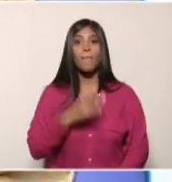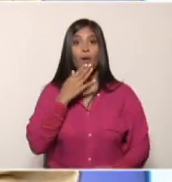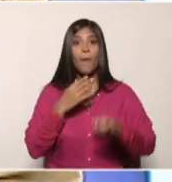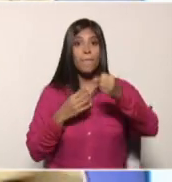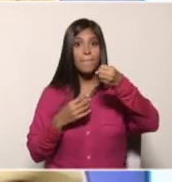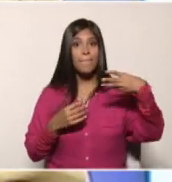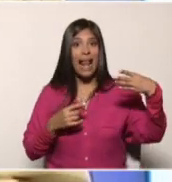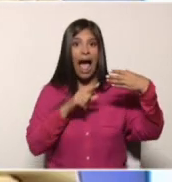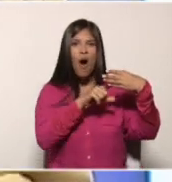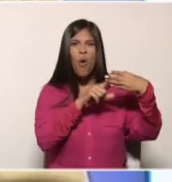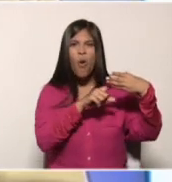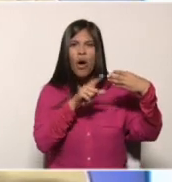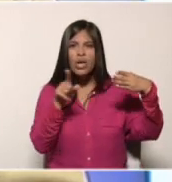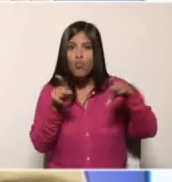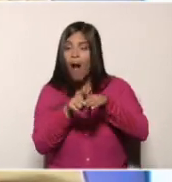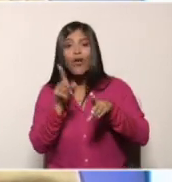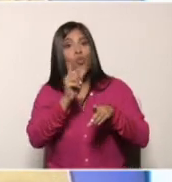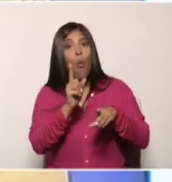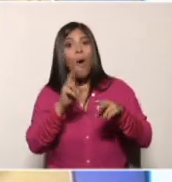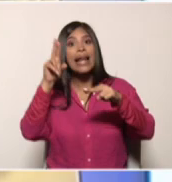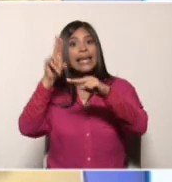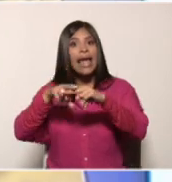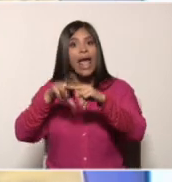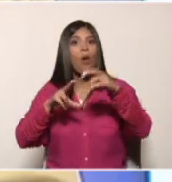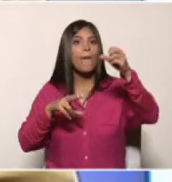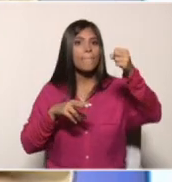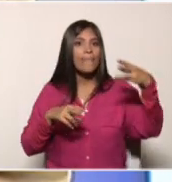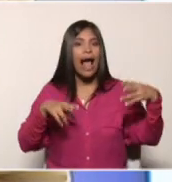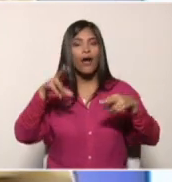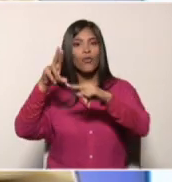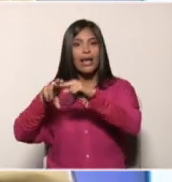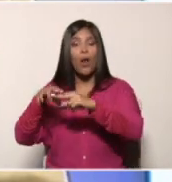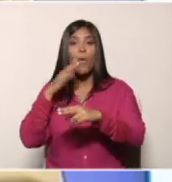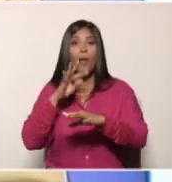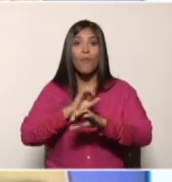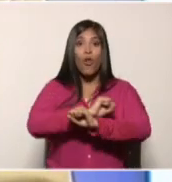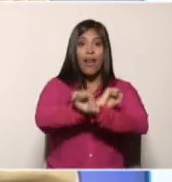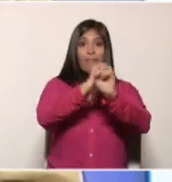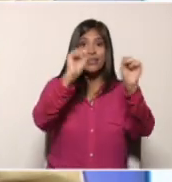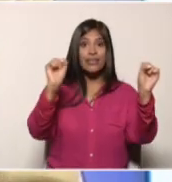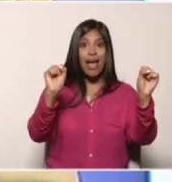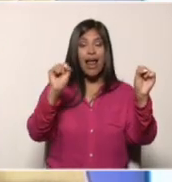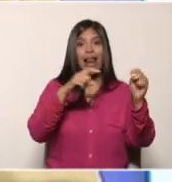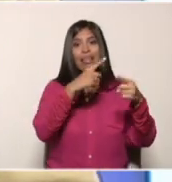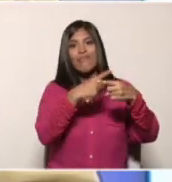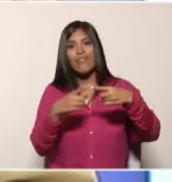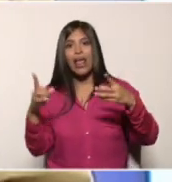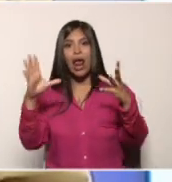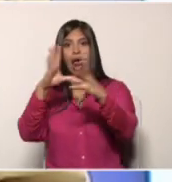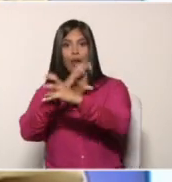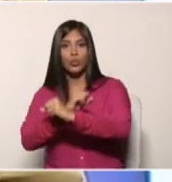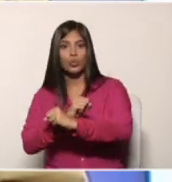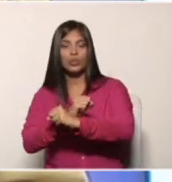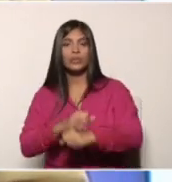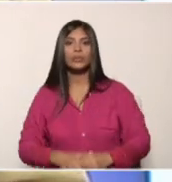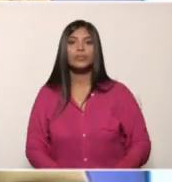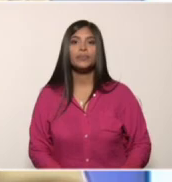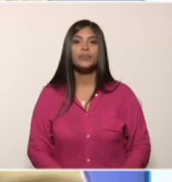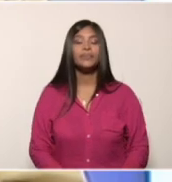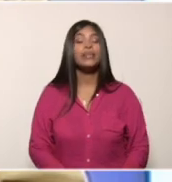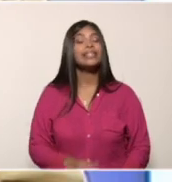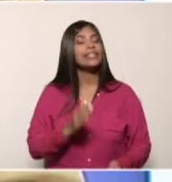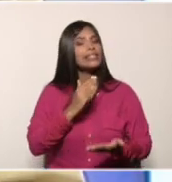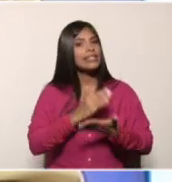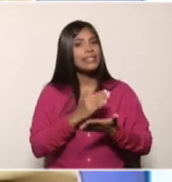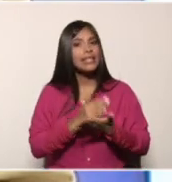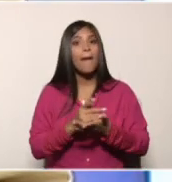blanco, digamos que el opuesto sería negro. El opuesto de día sería la noche. ¿Okay? Siempre